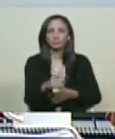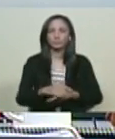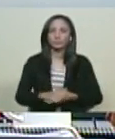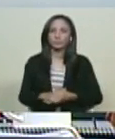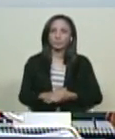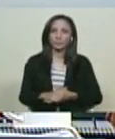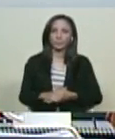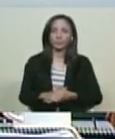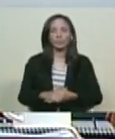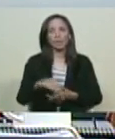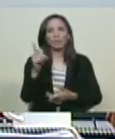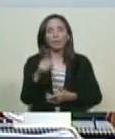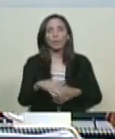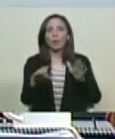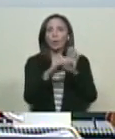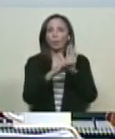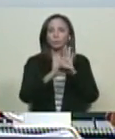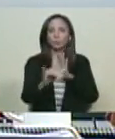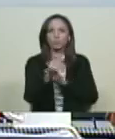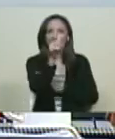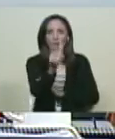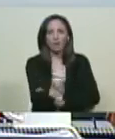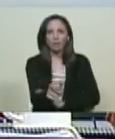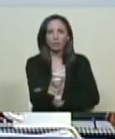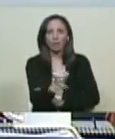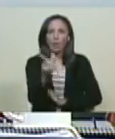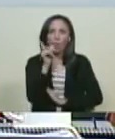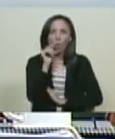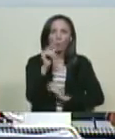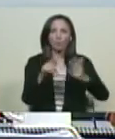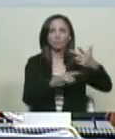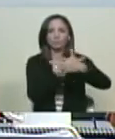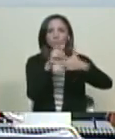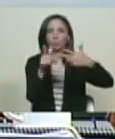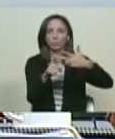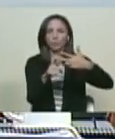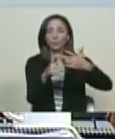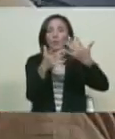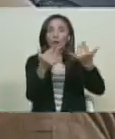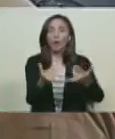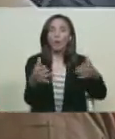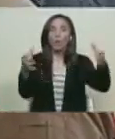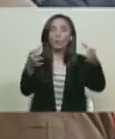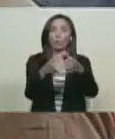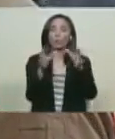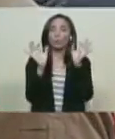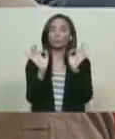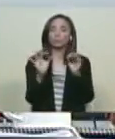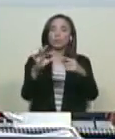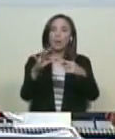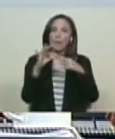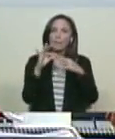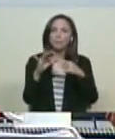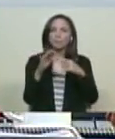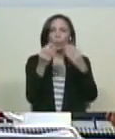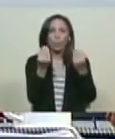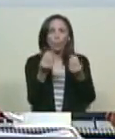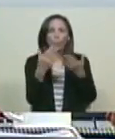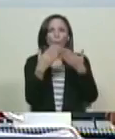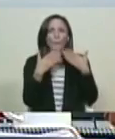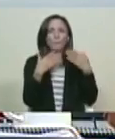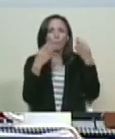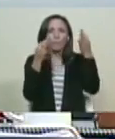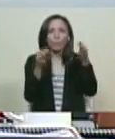y al constituyente Francisco Torrealba como la comisión para hacer el estudio y la propuesta